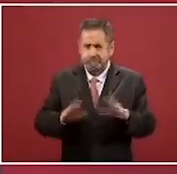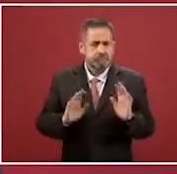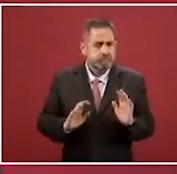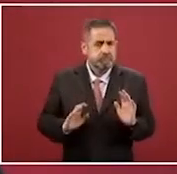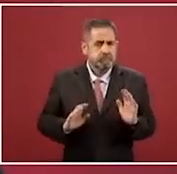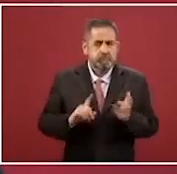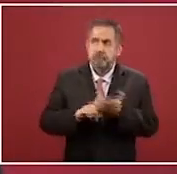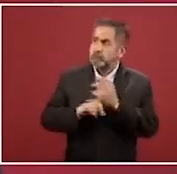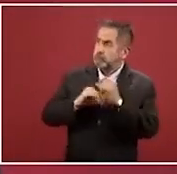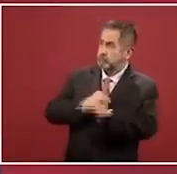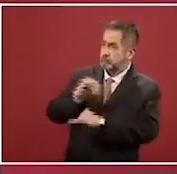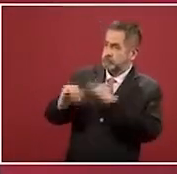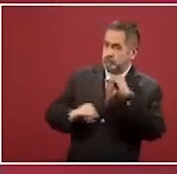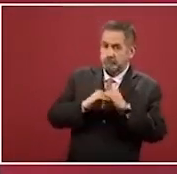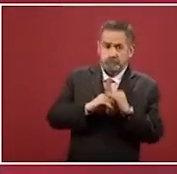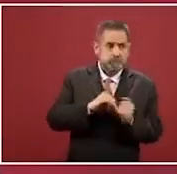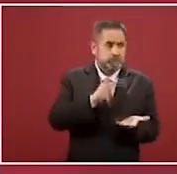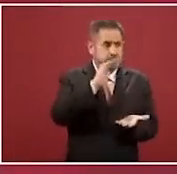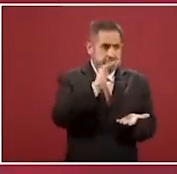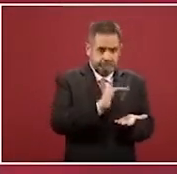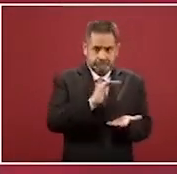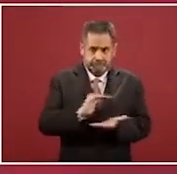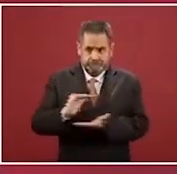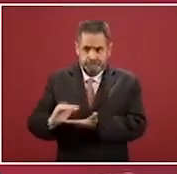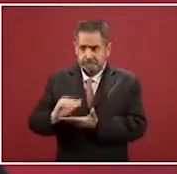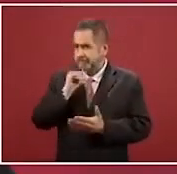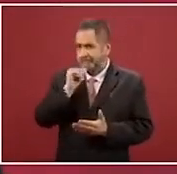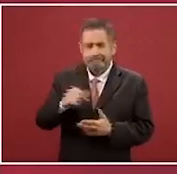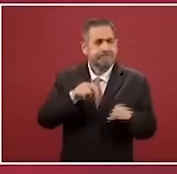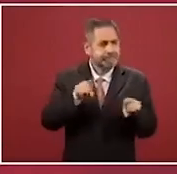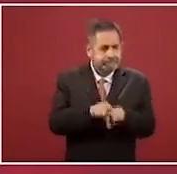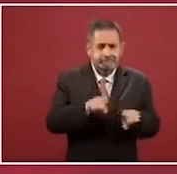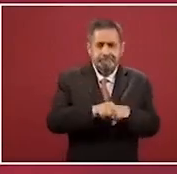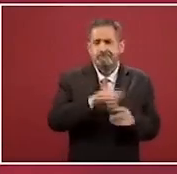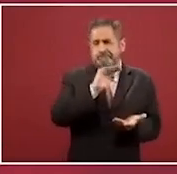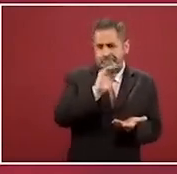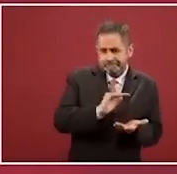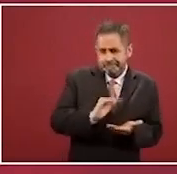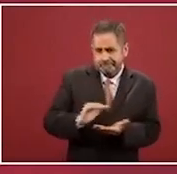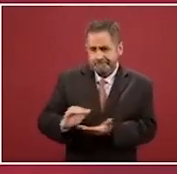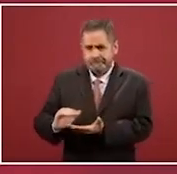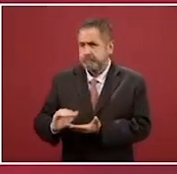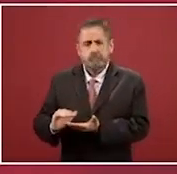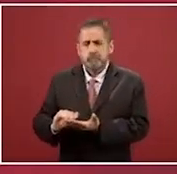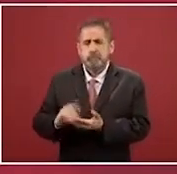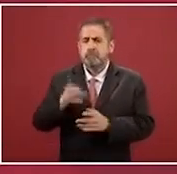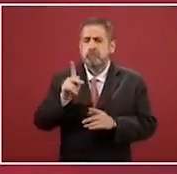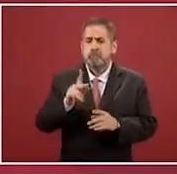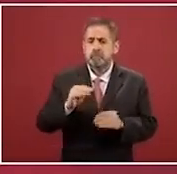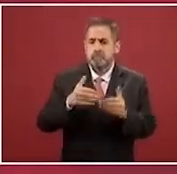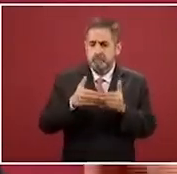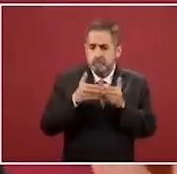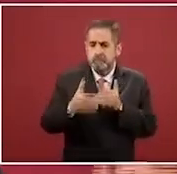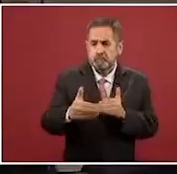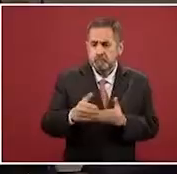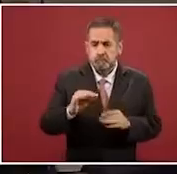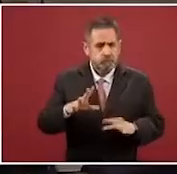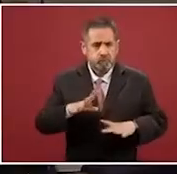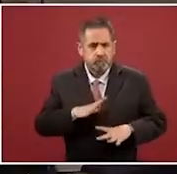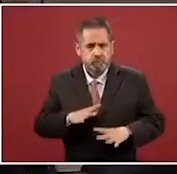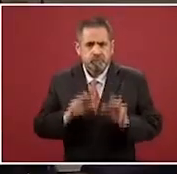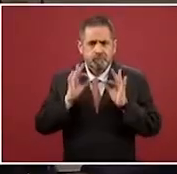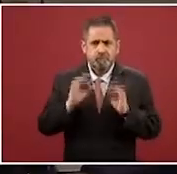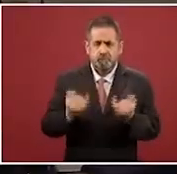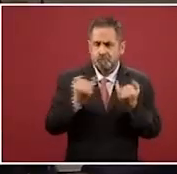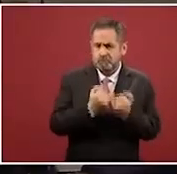nivel internacional en los energéticos, en los promedios durante estos 15 meses casi. Lo que se ha